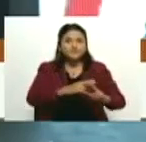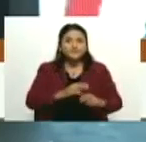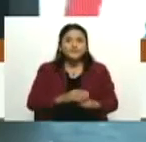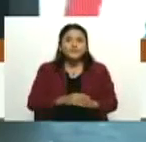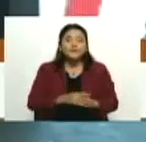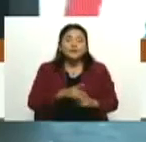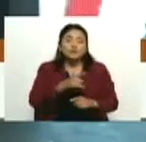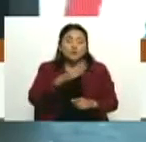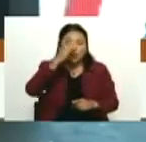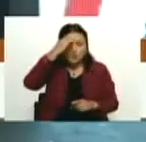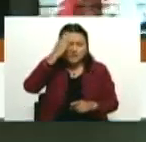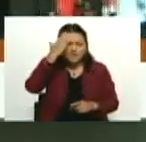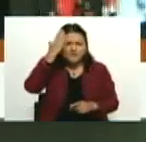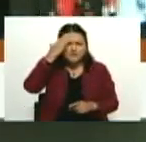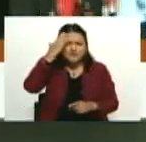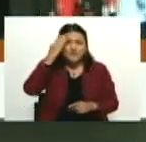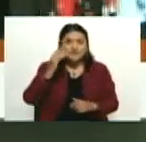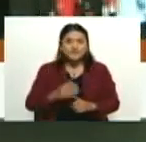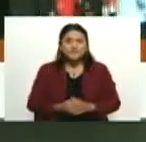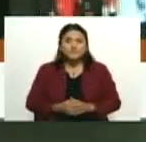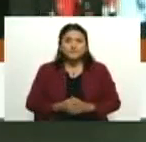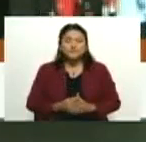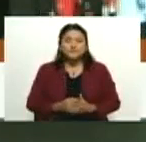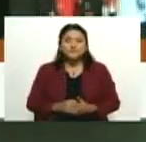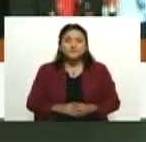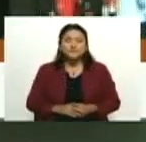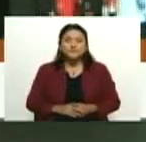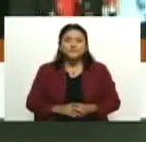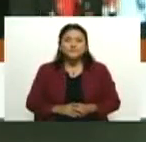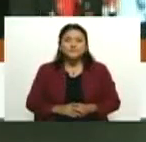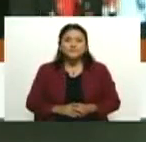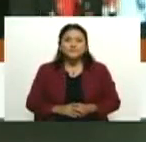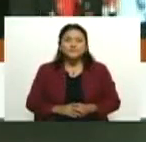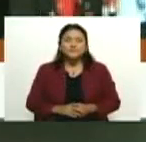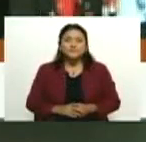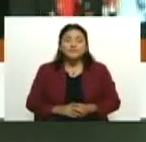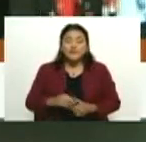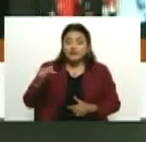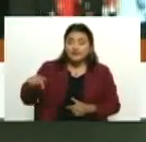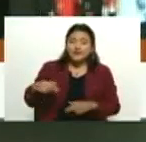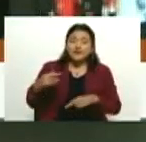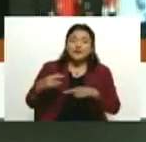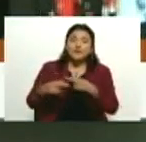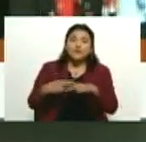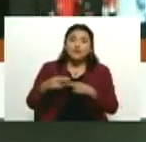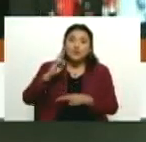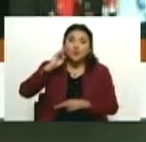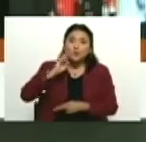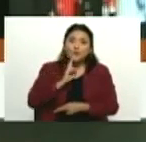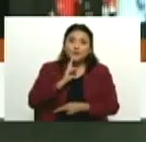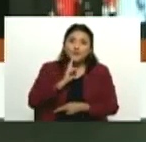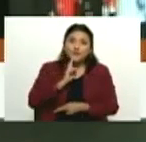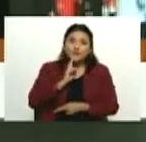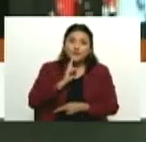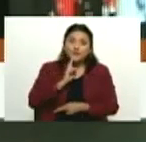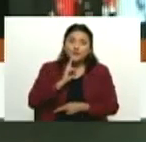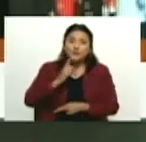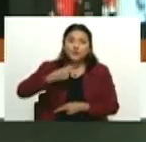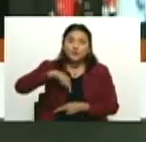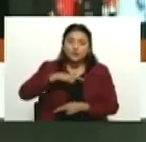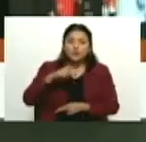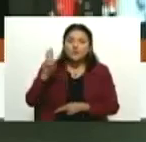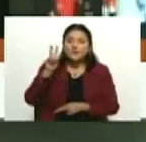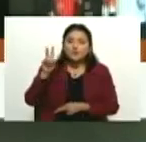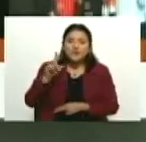lo sabe, el pueblo cubano, que en la revolución bolivariana tiene los hermanos para lo que